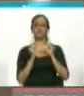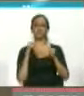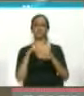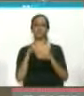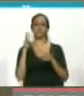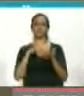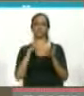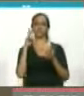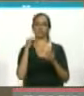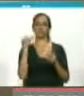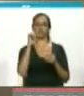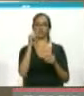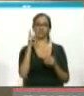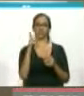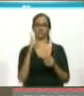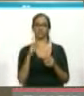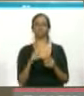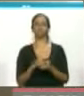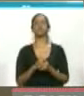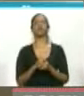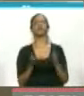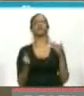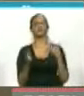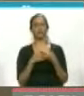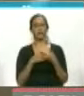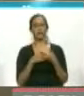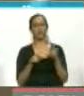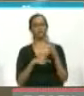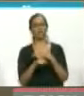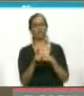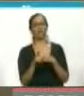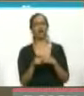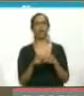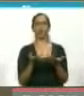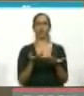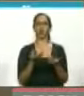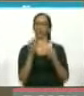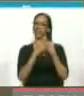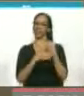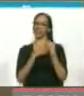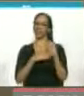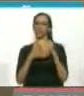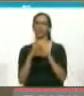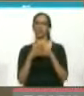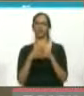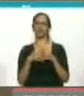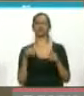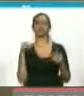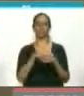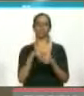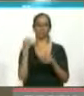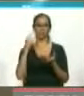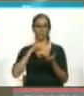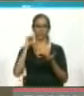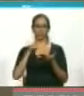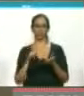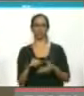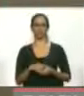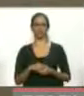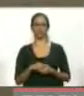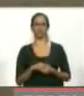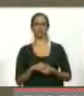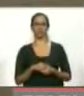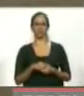2020 en xataka para cerrarle el paso a los pitiyanquis violentos dentro de la sangre racional